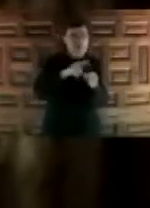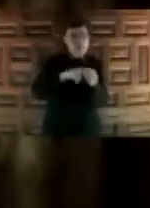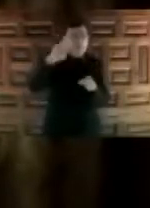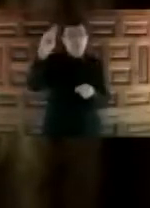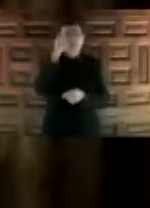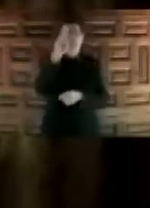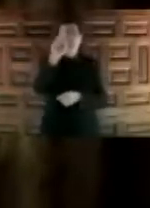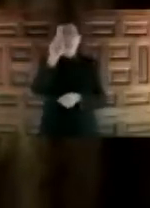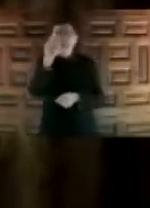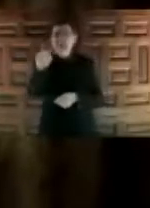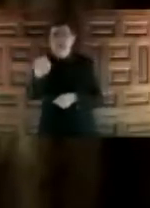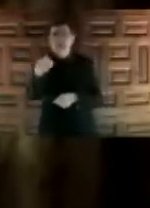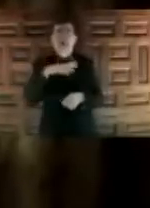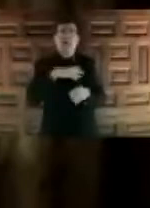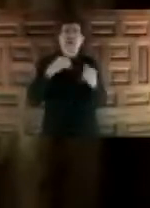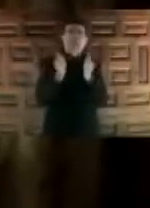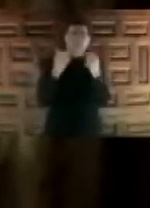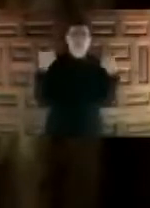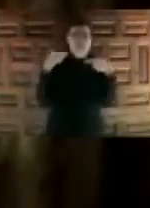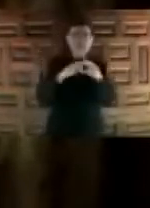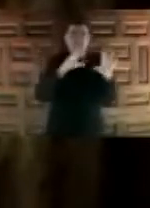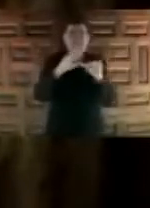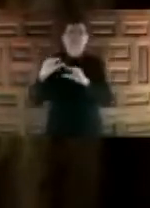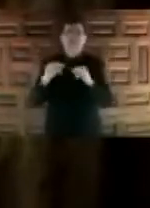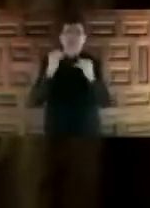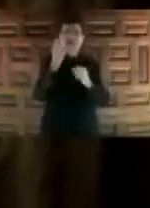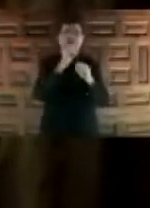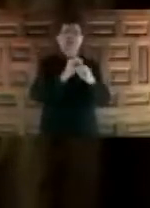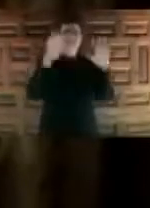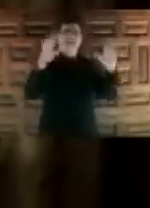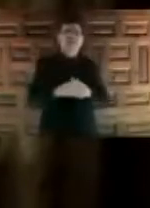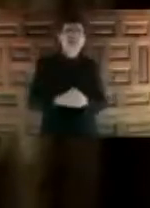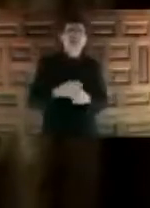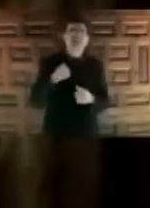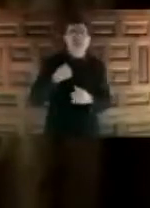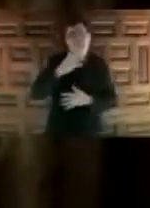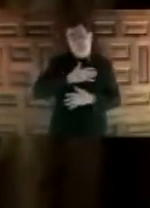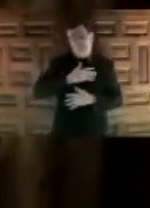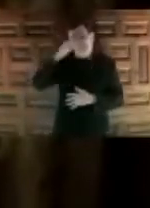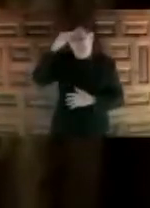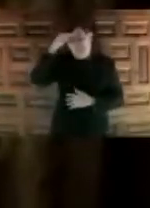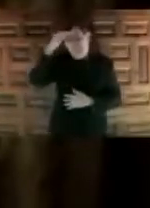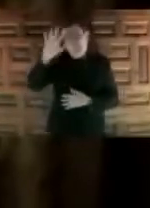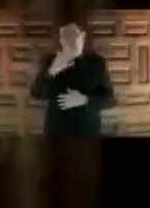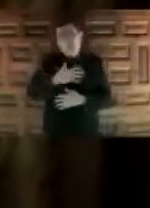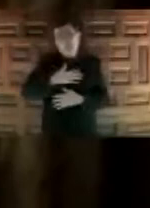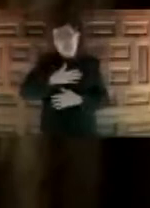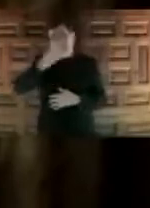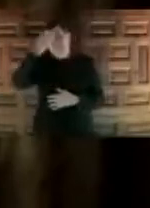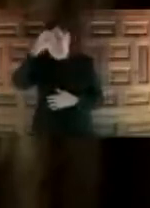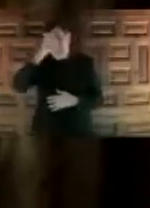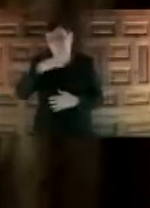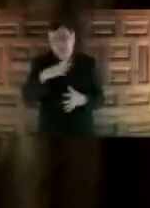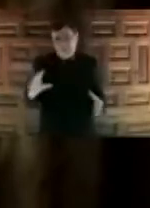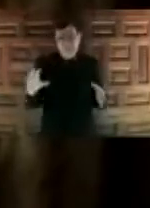universidades pedagógicas y de formación docente, por supuesto, lo cual implica, en mi opinión, colocarlas en una